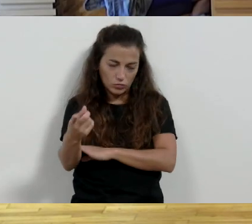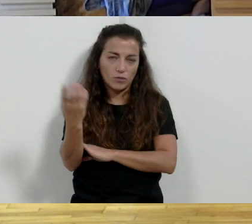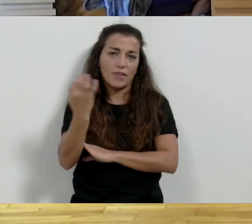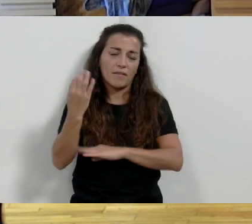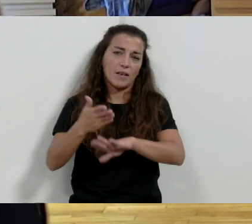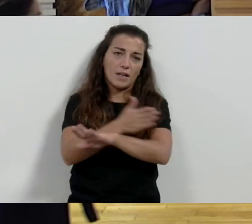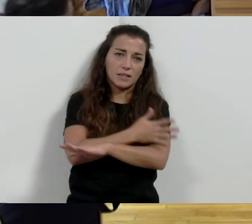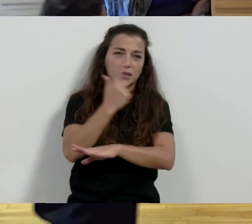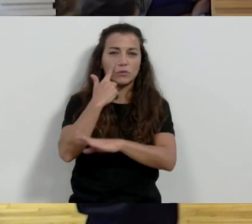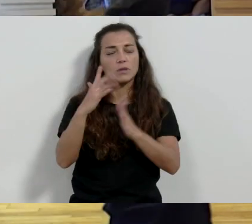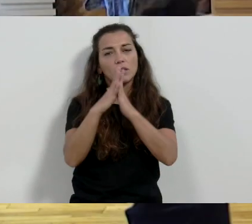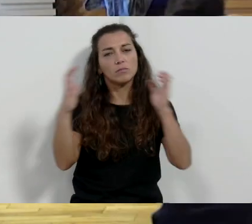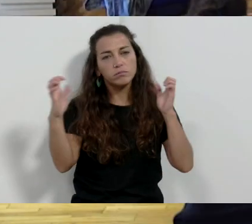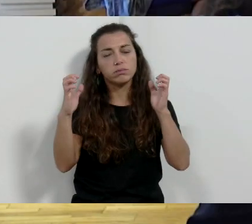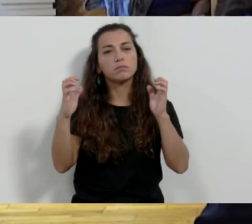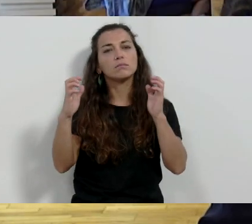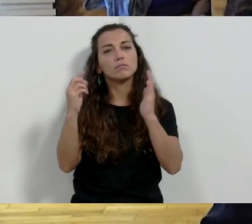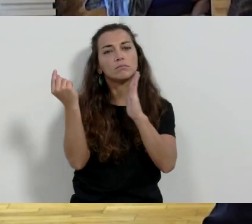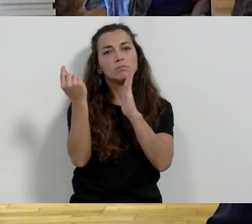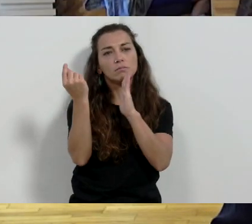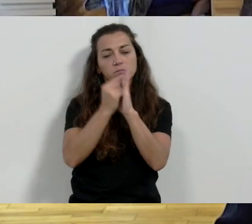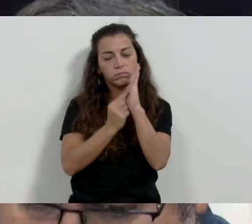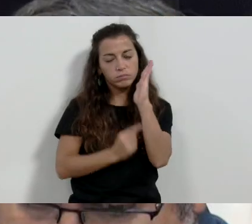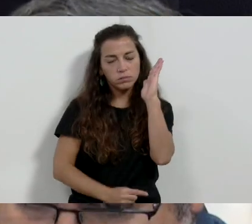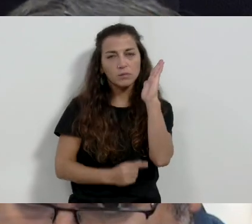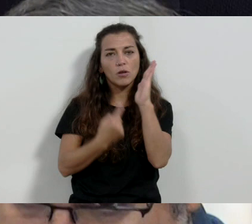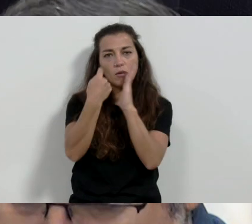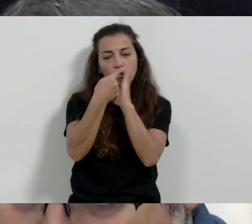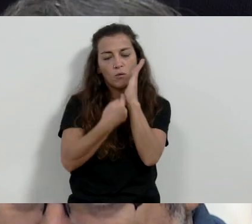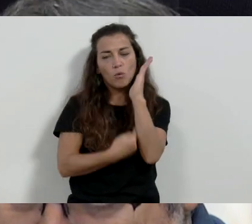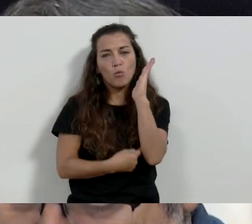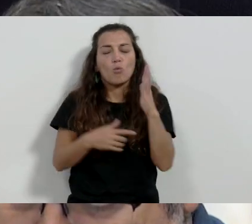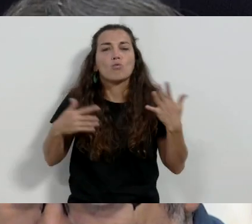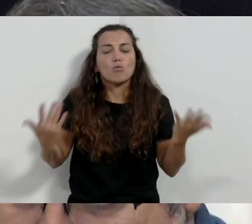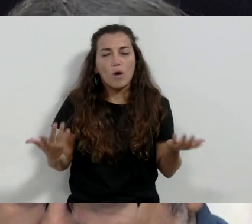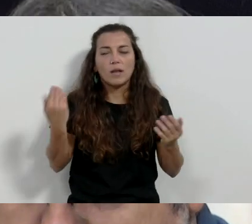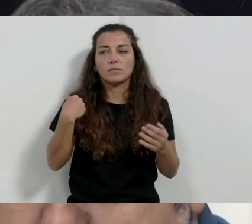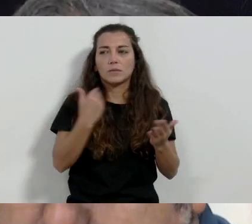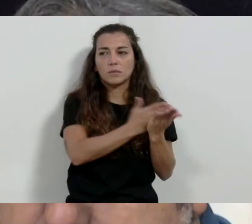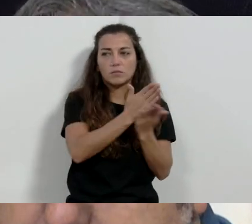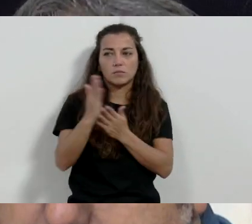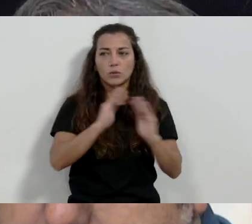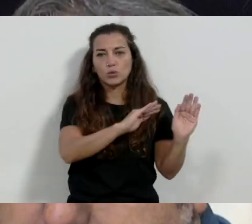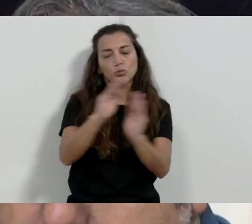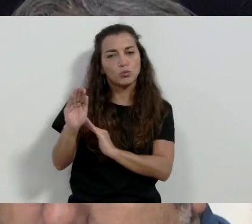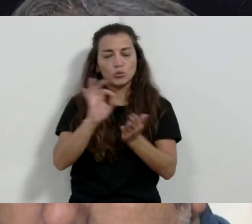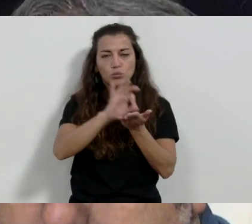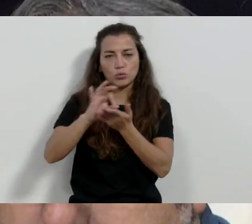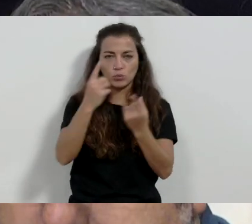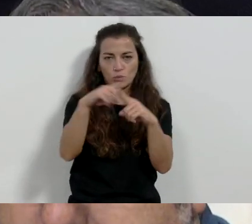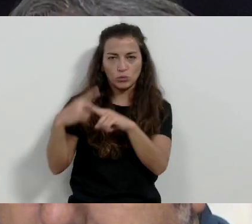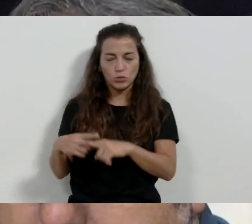definirlo y realmente lo que sea inventariable por parte de incluso los distintos servicios o por parte de